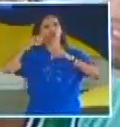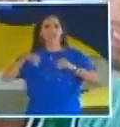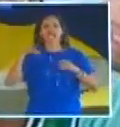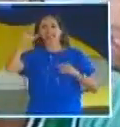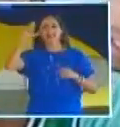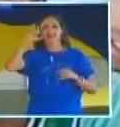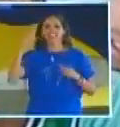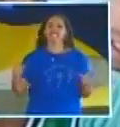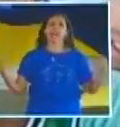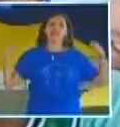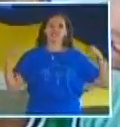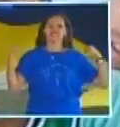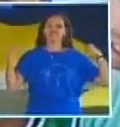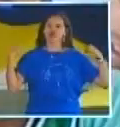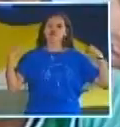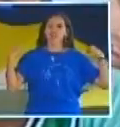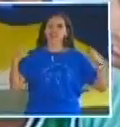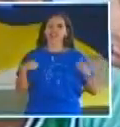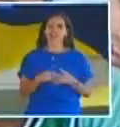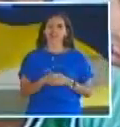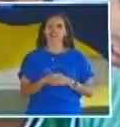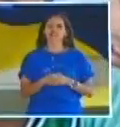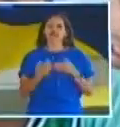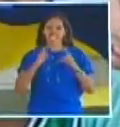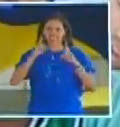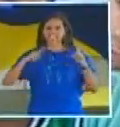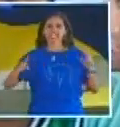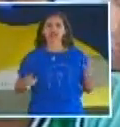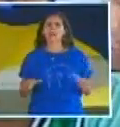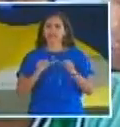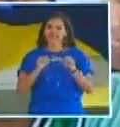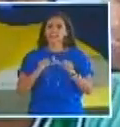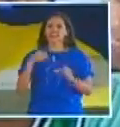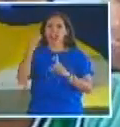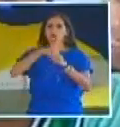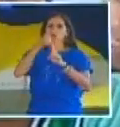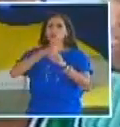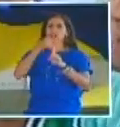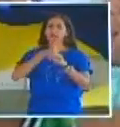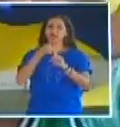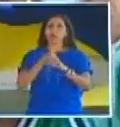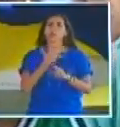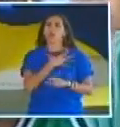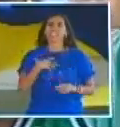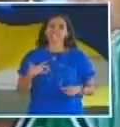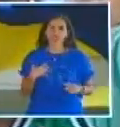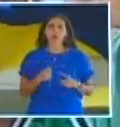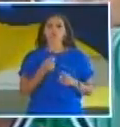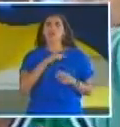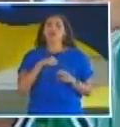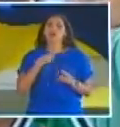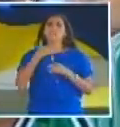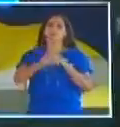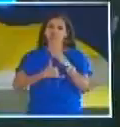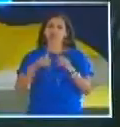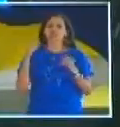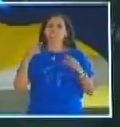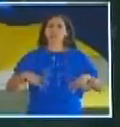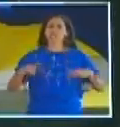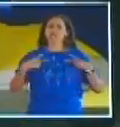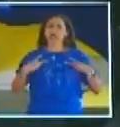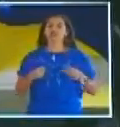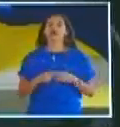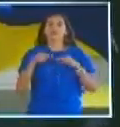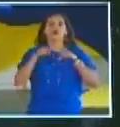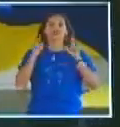y nos da esa fuerza y nos da esa energía para salir a luchar por lo que queremos, por nuestros proyectos de vida.